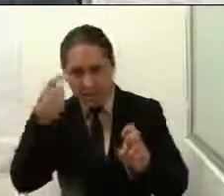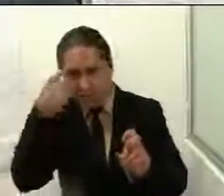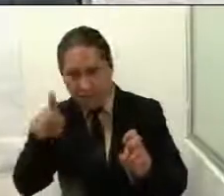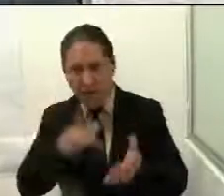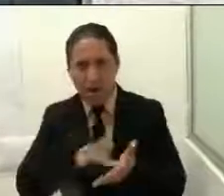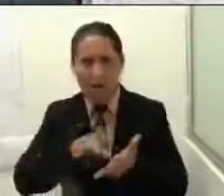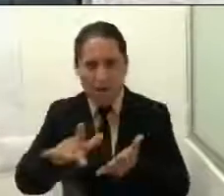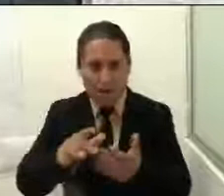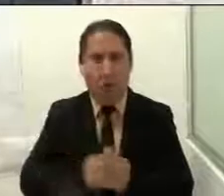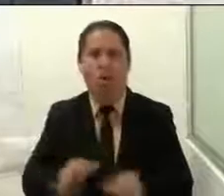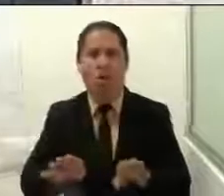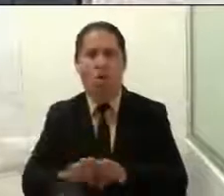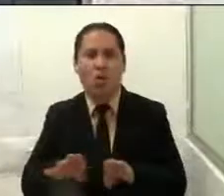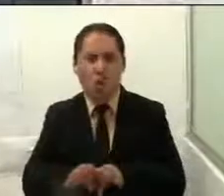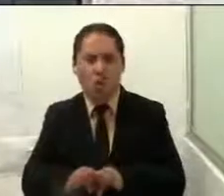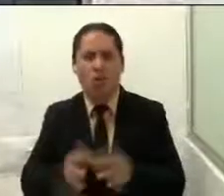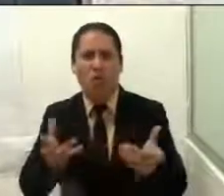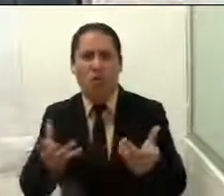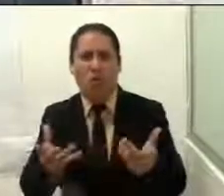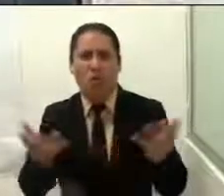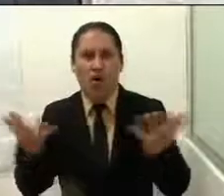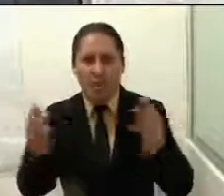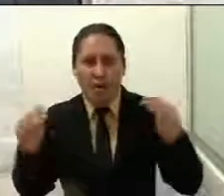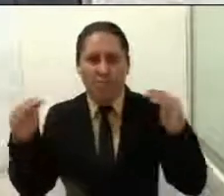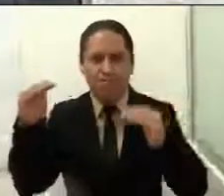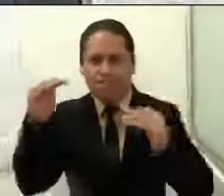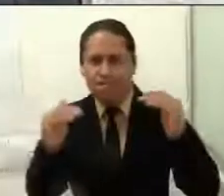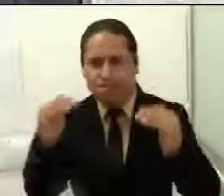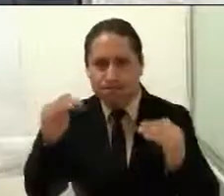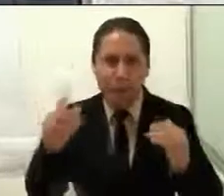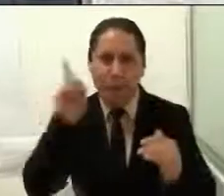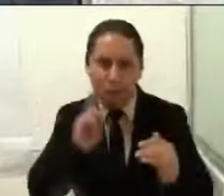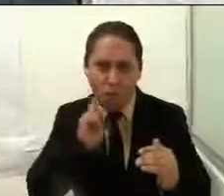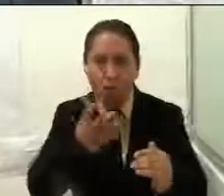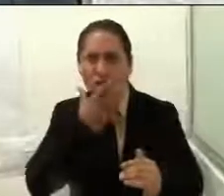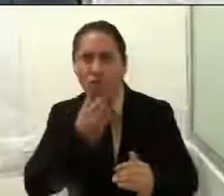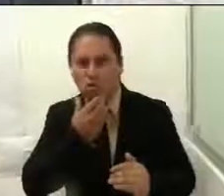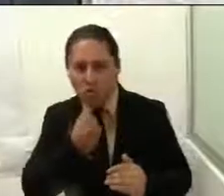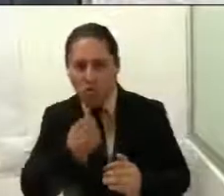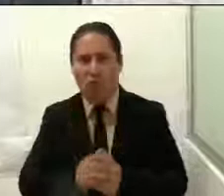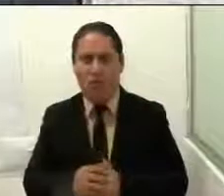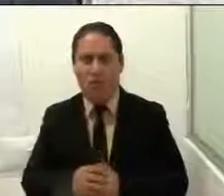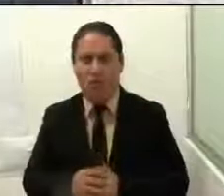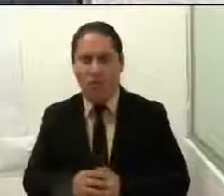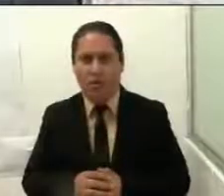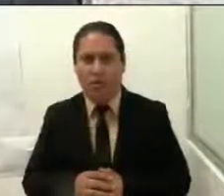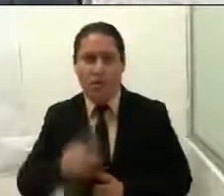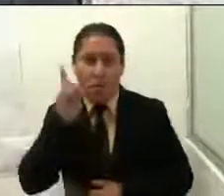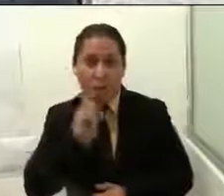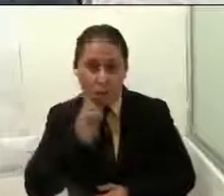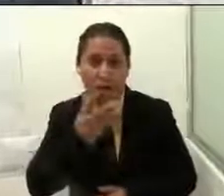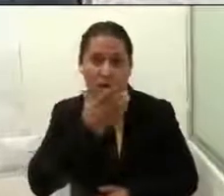posibilidad de establecer condiciones de igualdad entre mujeres y hombres es decir que las mujeres y hombres